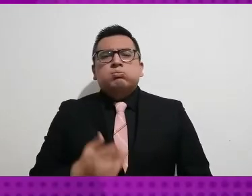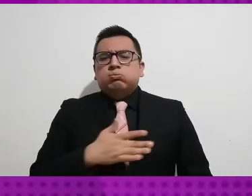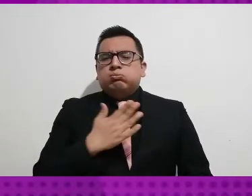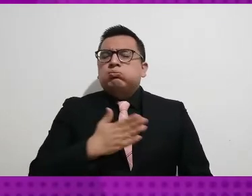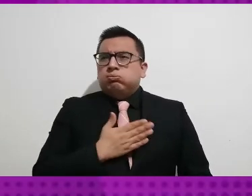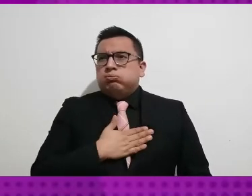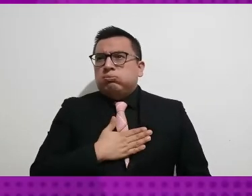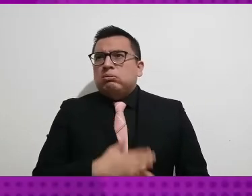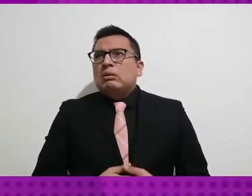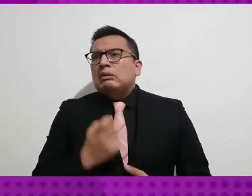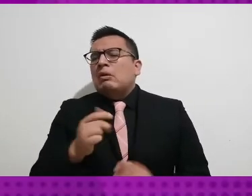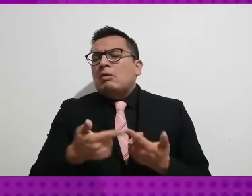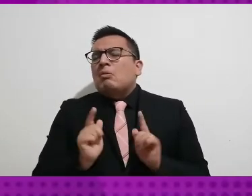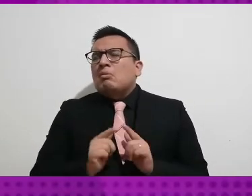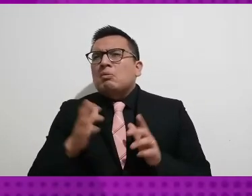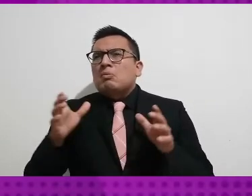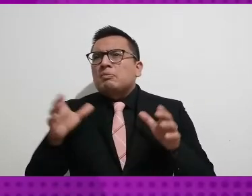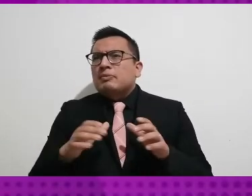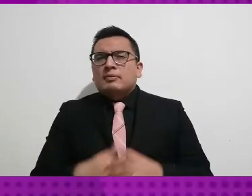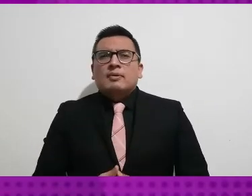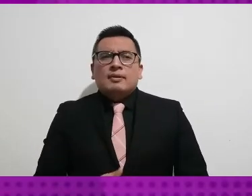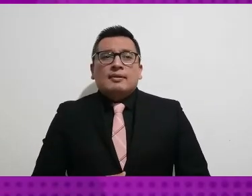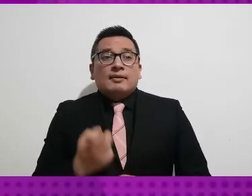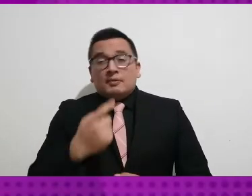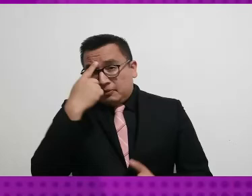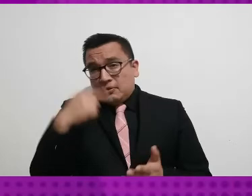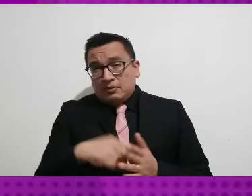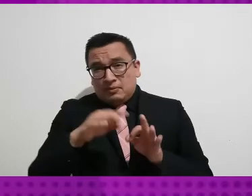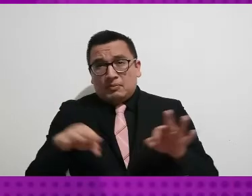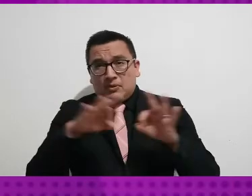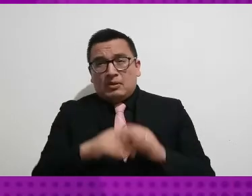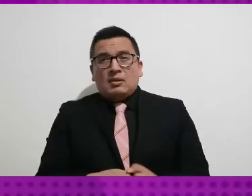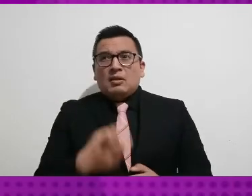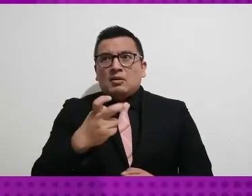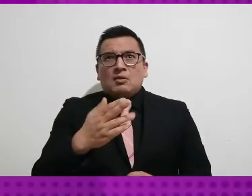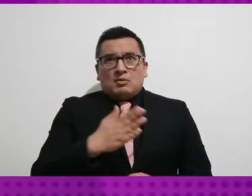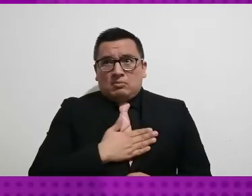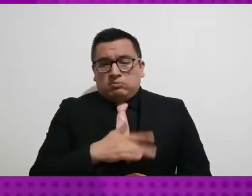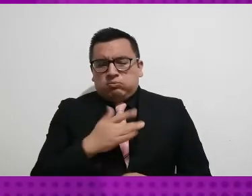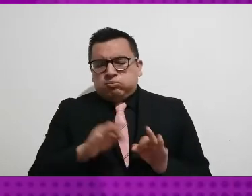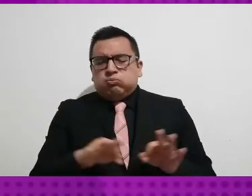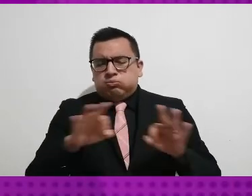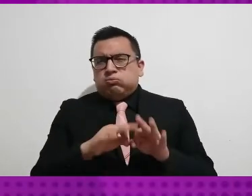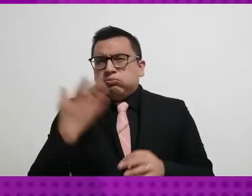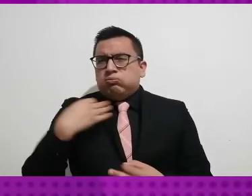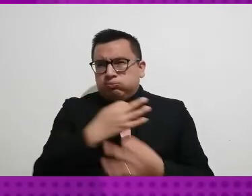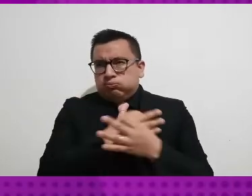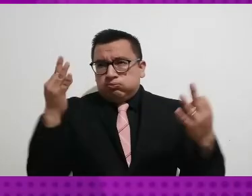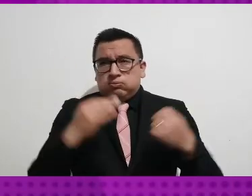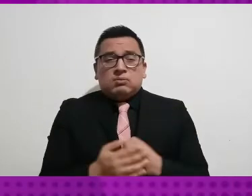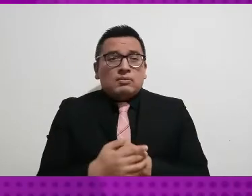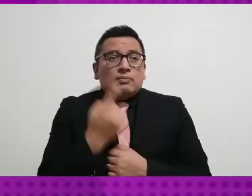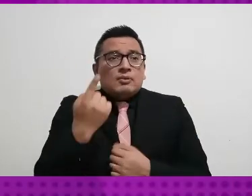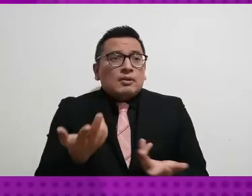a estos grupos o colectivos, y creo que es importante. Yo por eso, para mí sí era muy importante decirlo desde el principio.